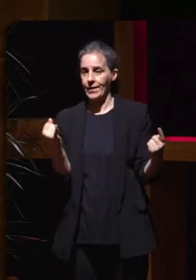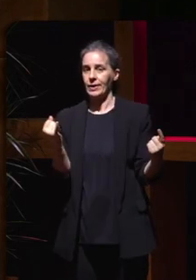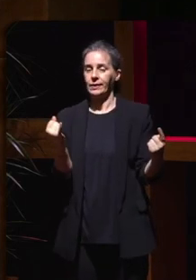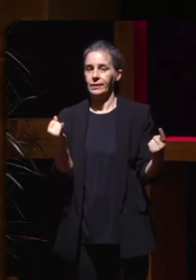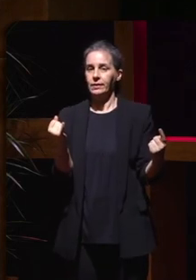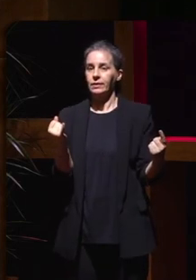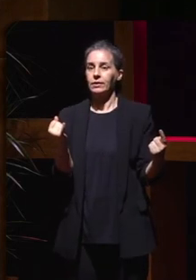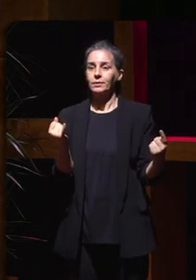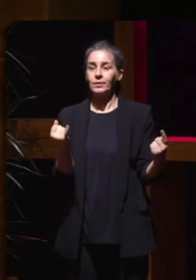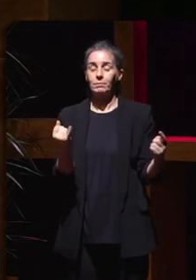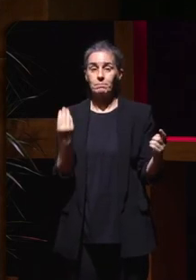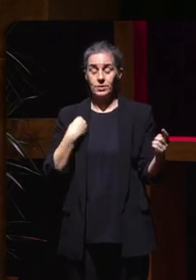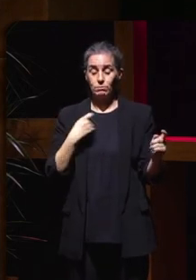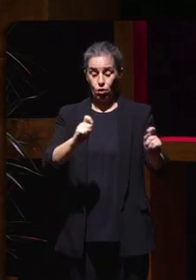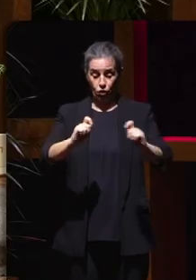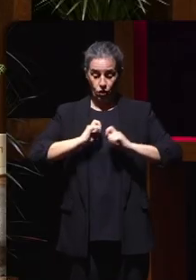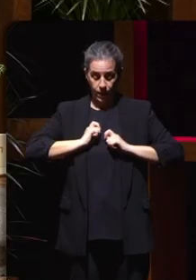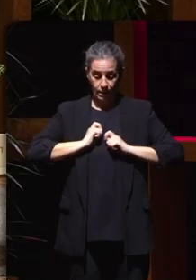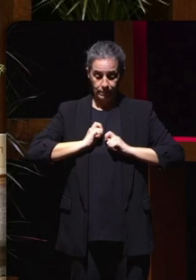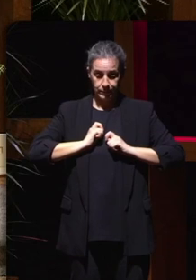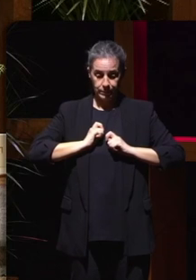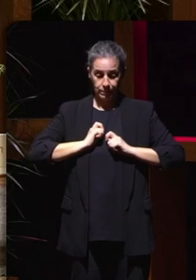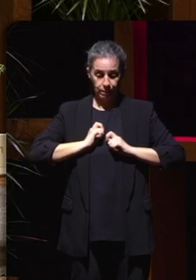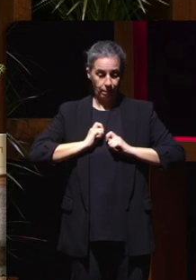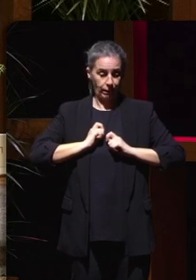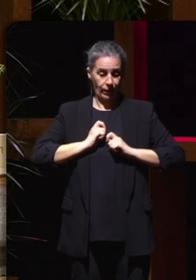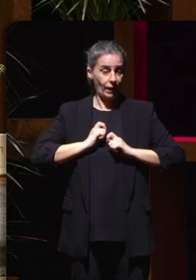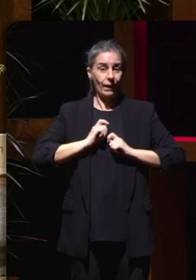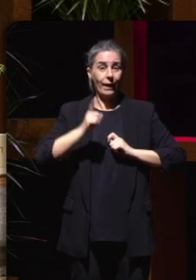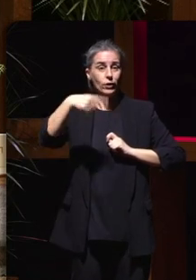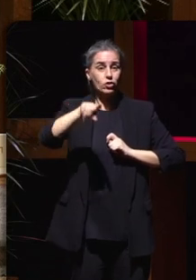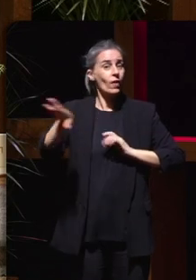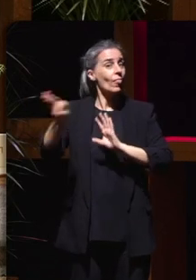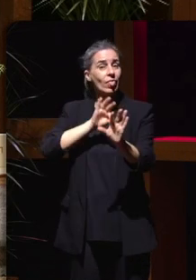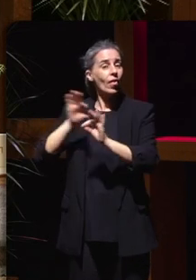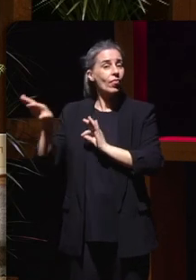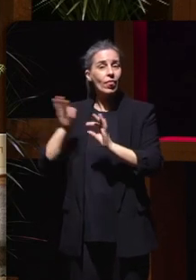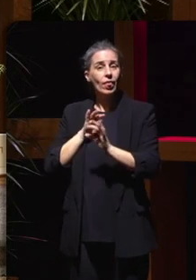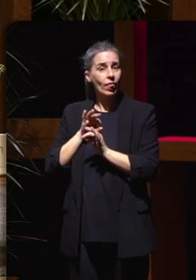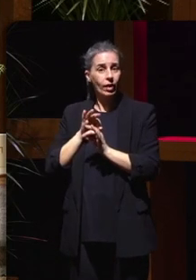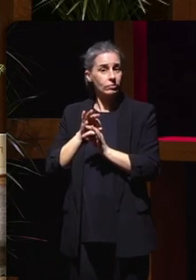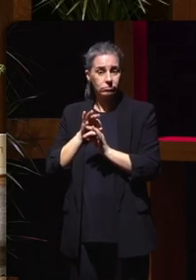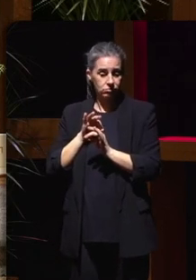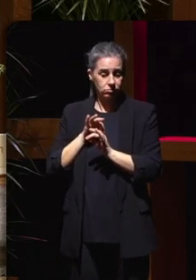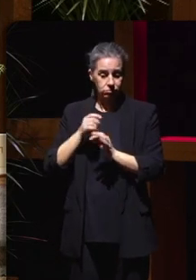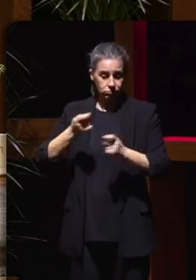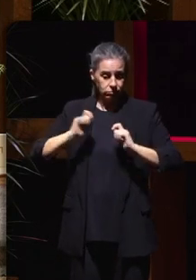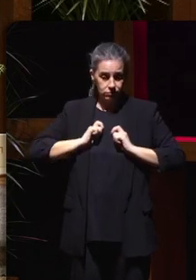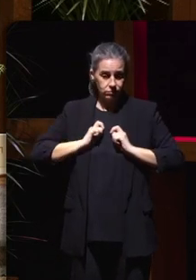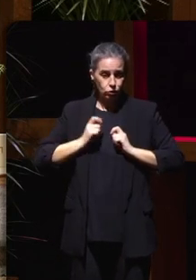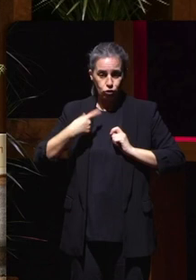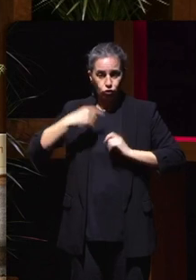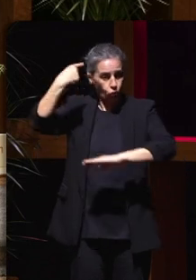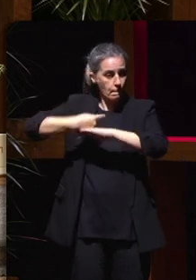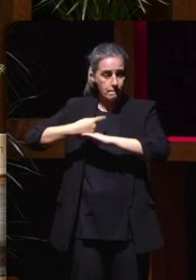a todas nos queden que a nos ubican o mundo otro señor Y por ese motivo